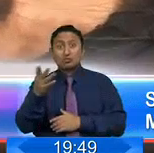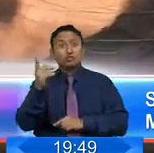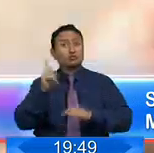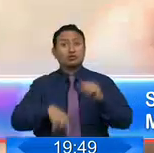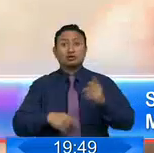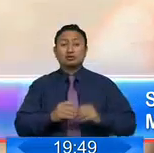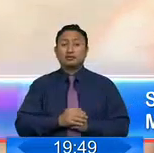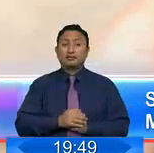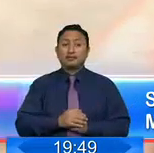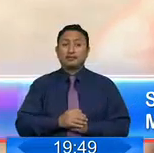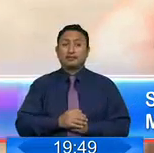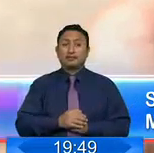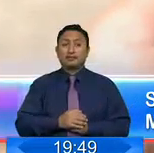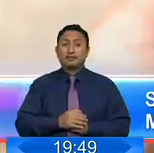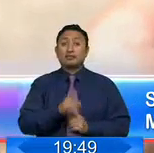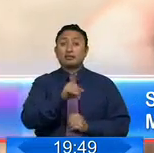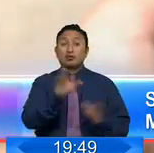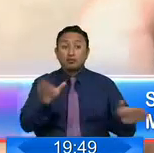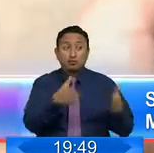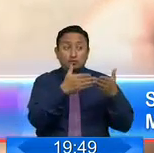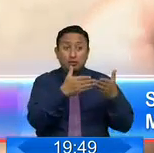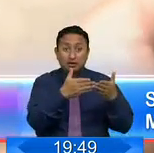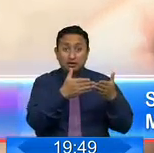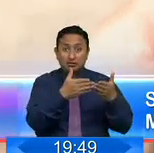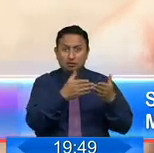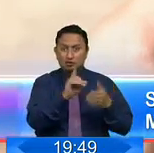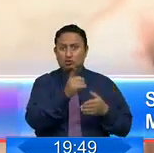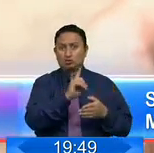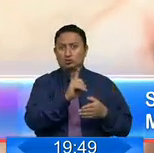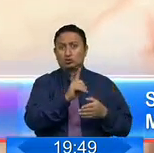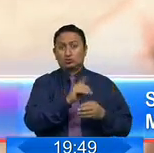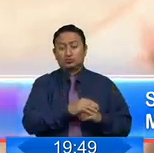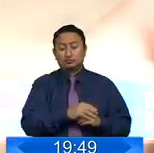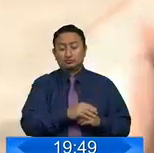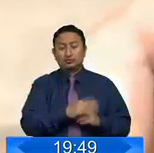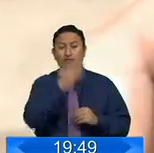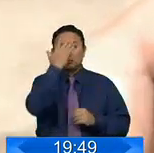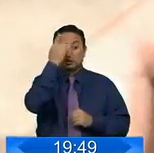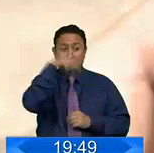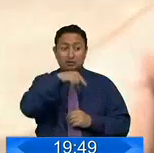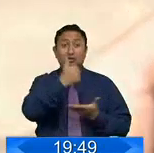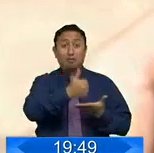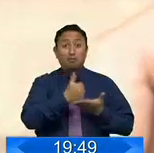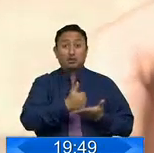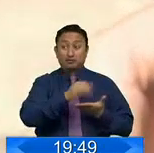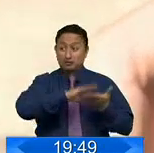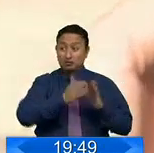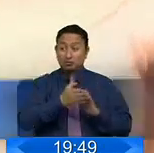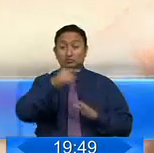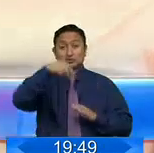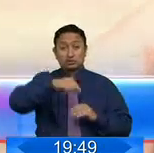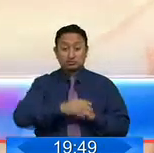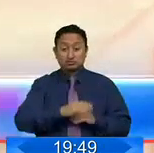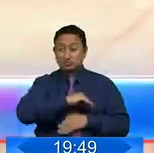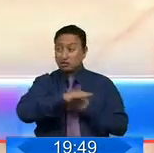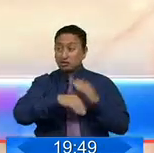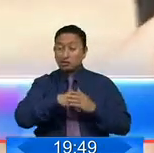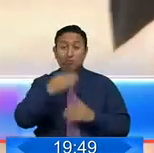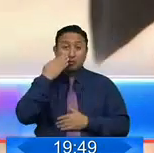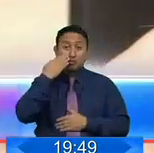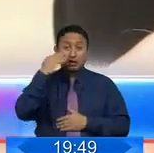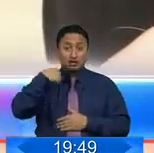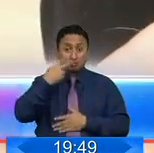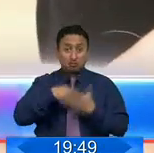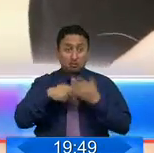No, lo que no queremos es precisamente que se cierre el Guagua Centro, porque es un beneficio para la comunidad y para todas las madres que tenemos a